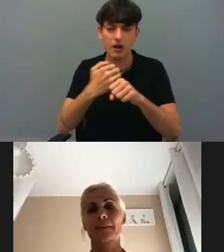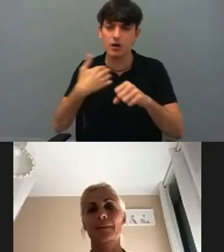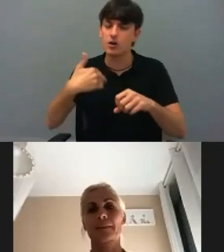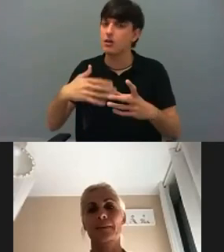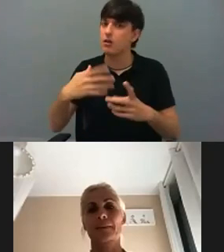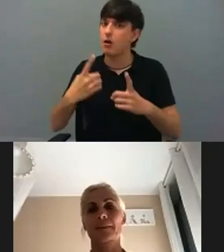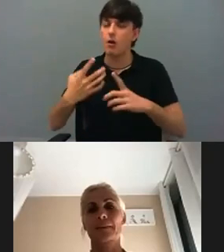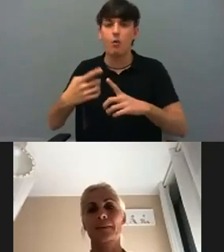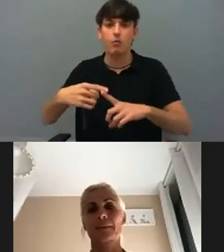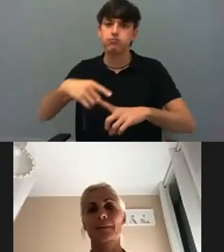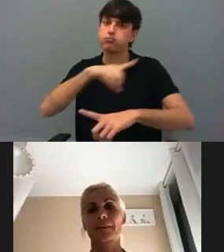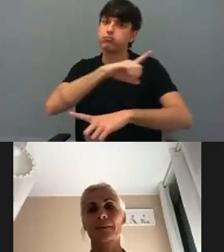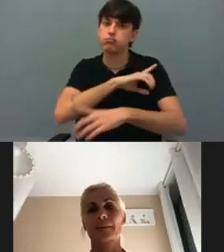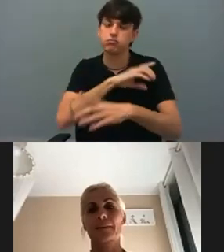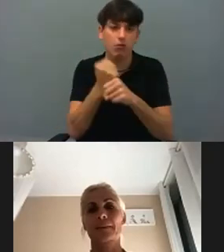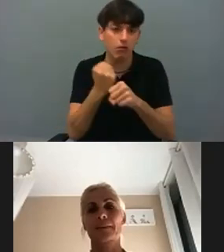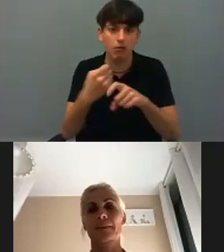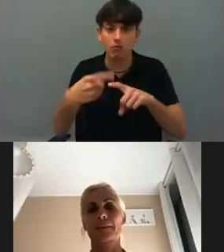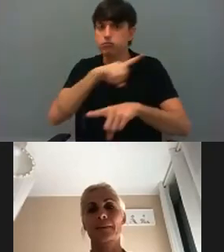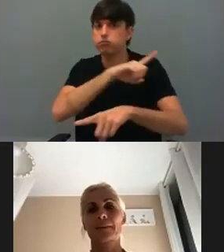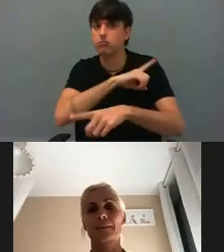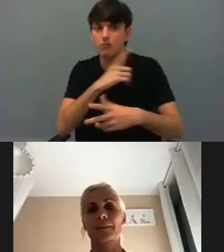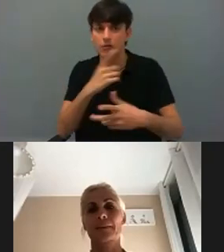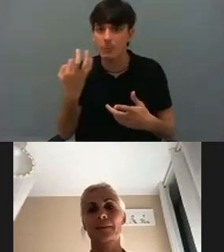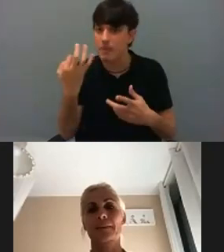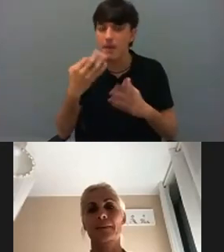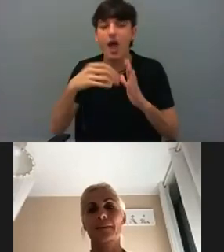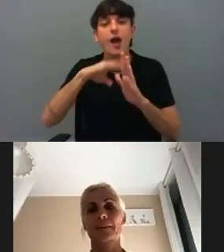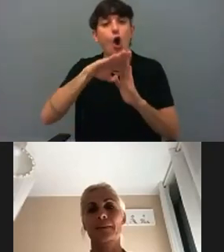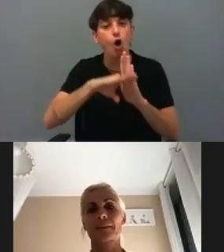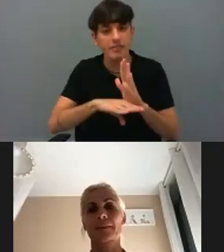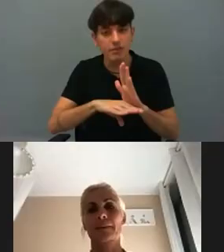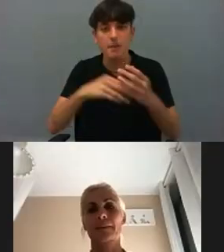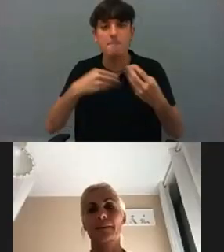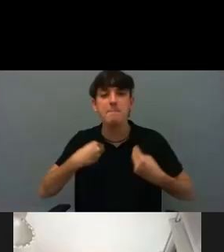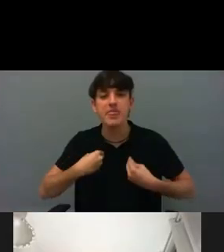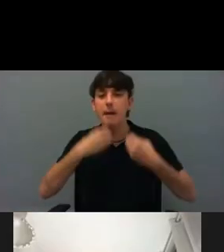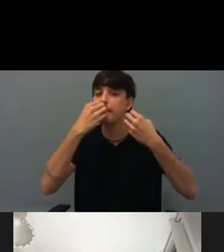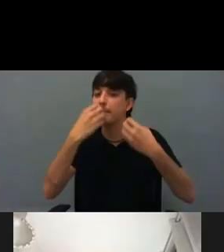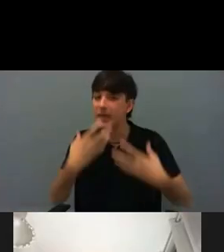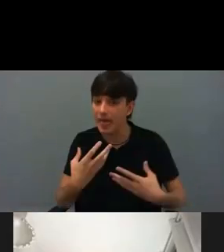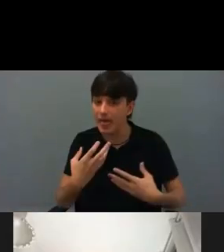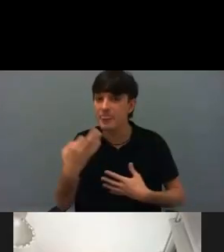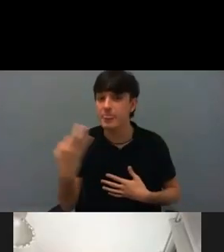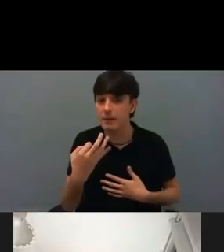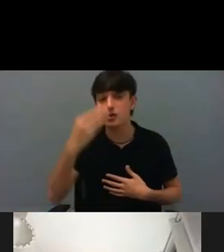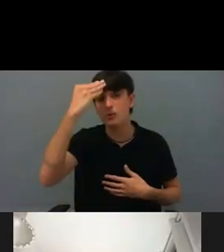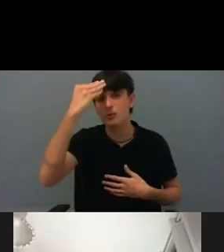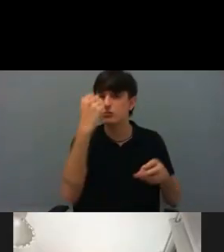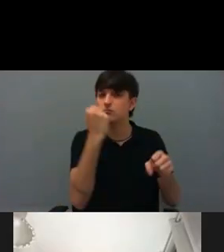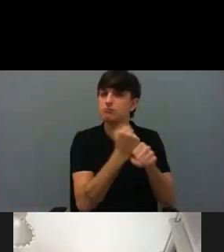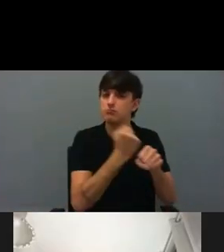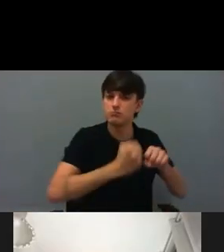hacerlo, hilar fino, ¿no? Y tener las condiciones para poder hacerlo, claro. Pero creo que es muy enriquecedor en todos los sentidos,